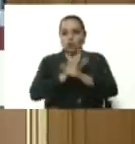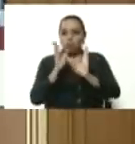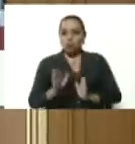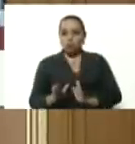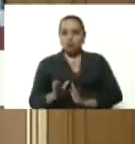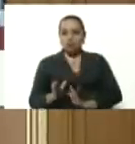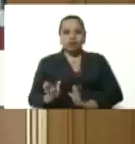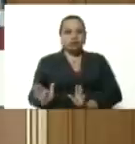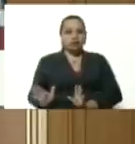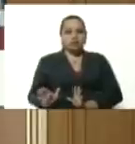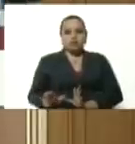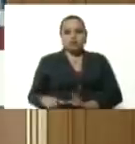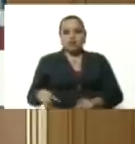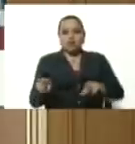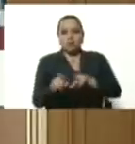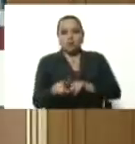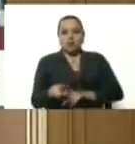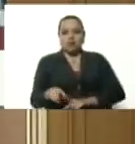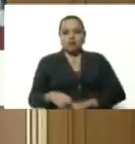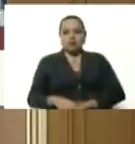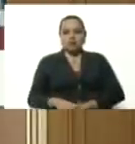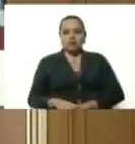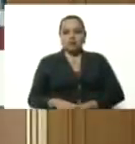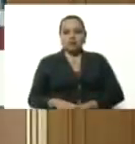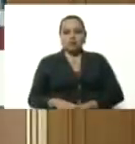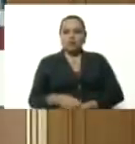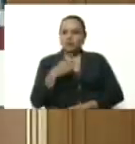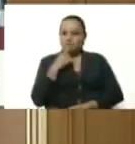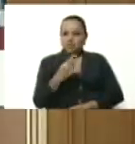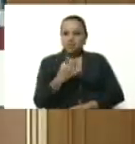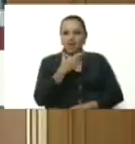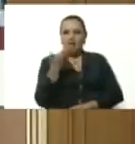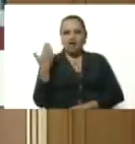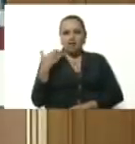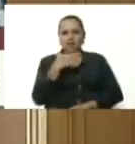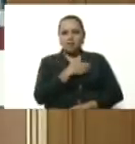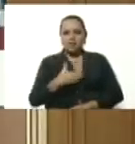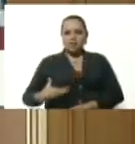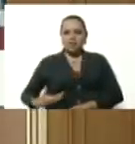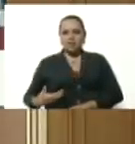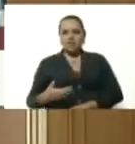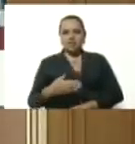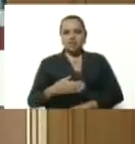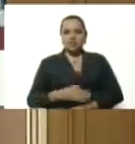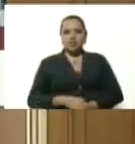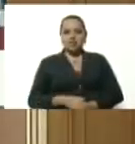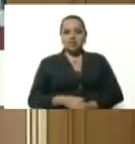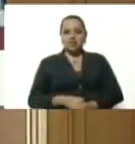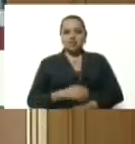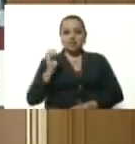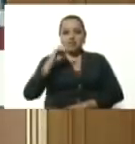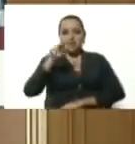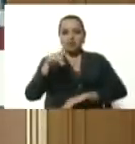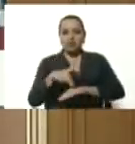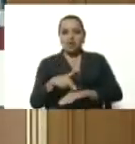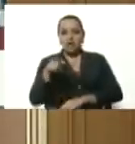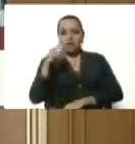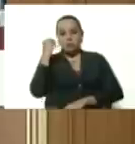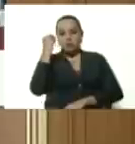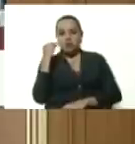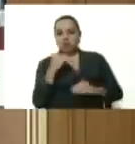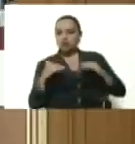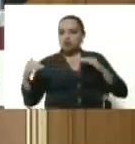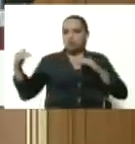fueran estados, como le decía ahorita el presidente de la Asamblea, superiores a los demás estados. Y en el concierto de las